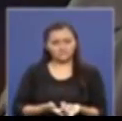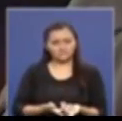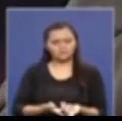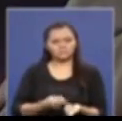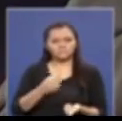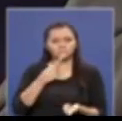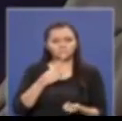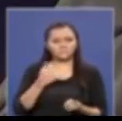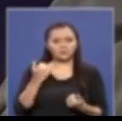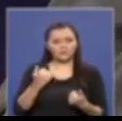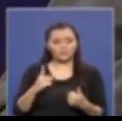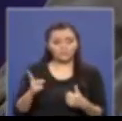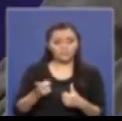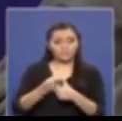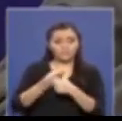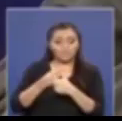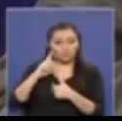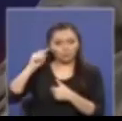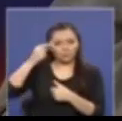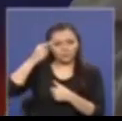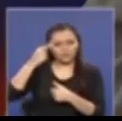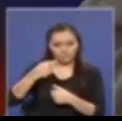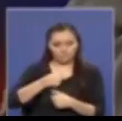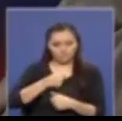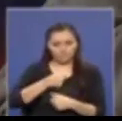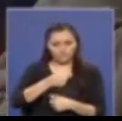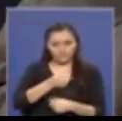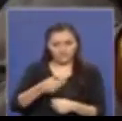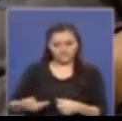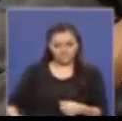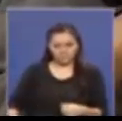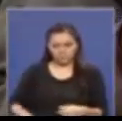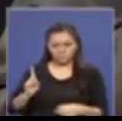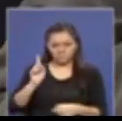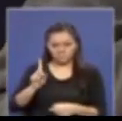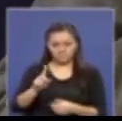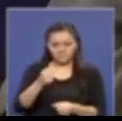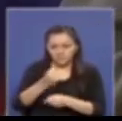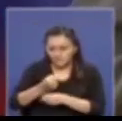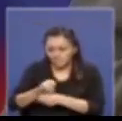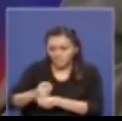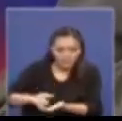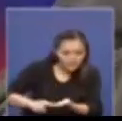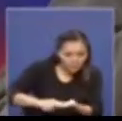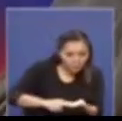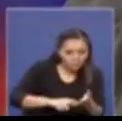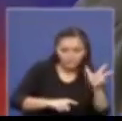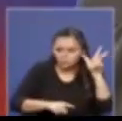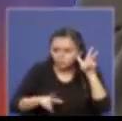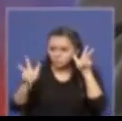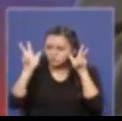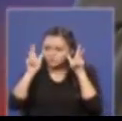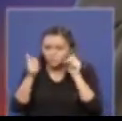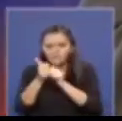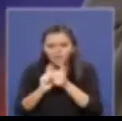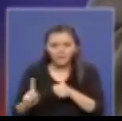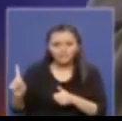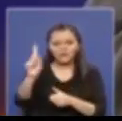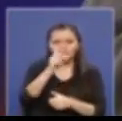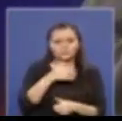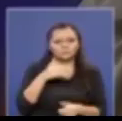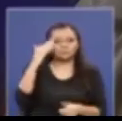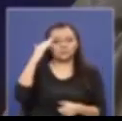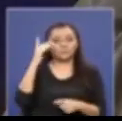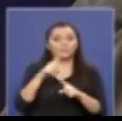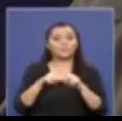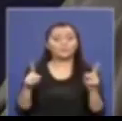Y por primera vez el Estado, el gobierno nacional, con el propio presidente, se pone a trabajar para resolver los casos, escuchar cada uno de los casos. Pero así